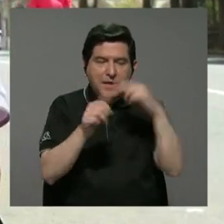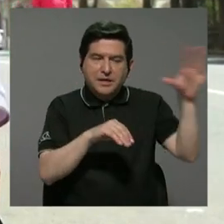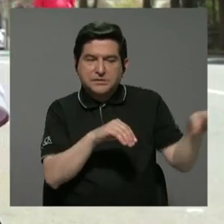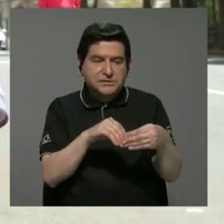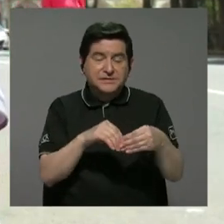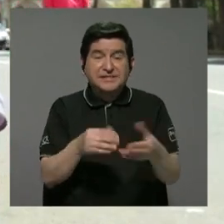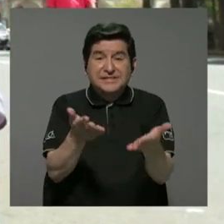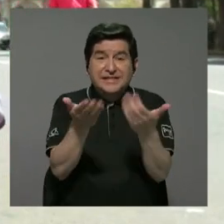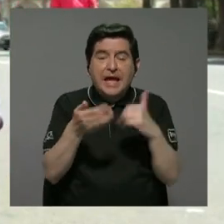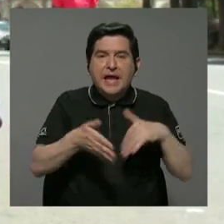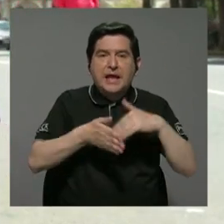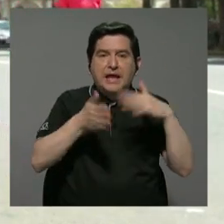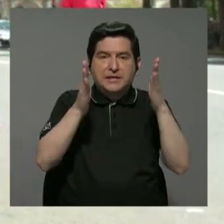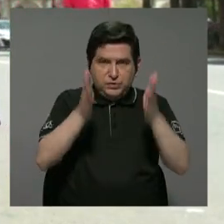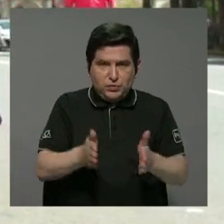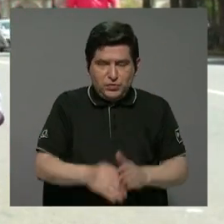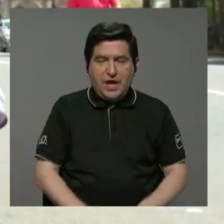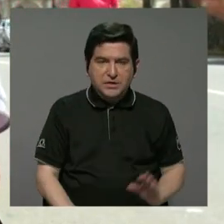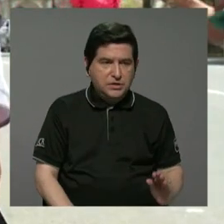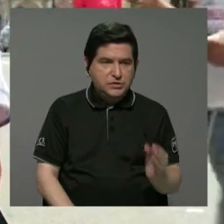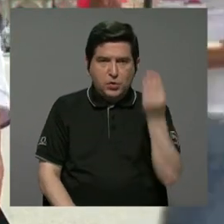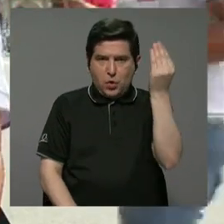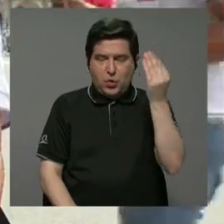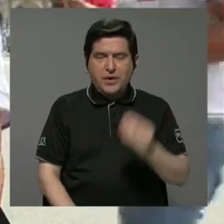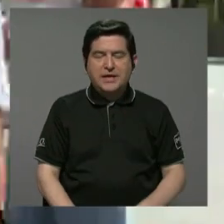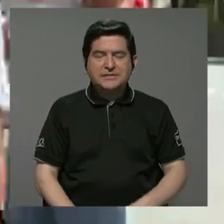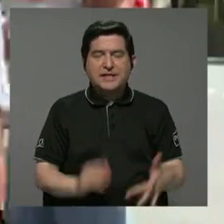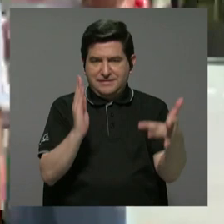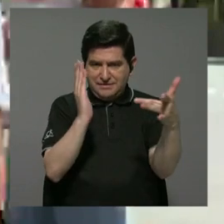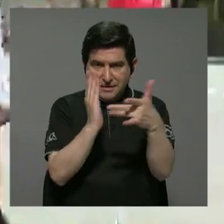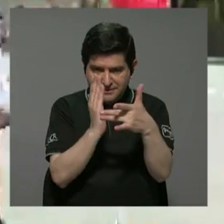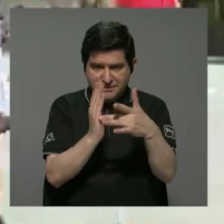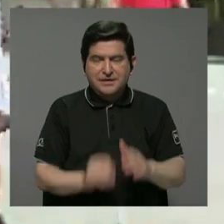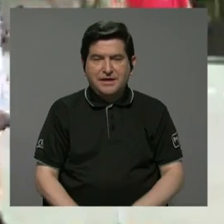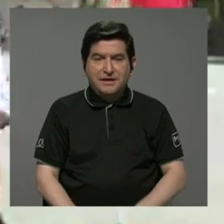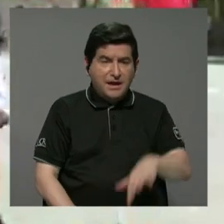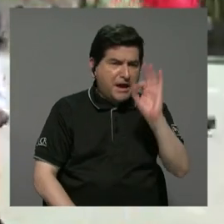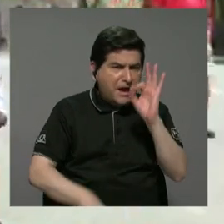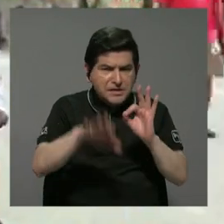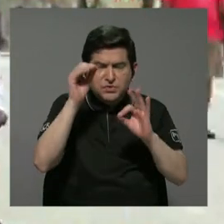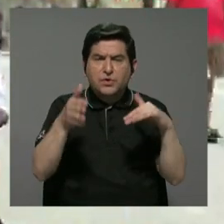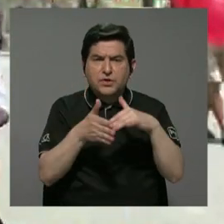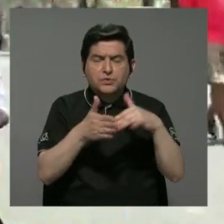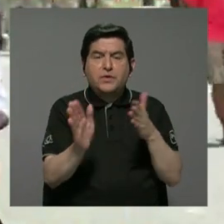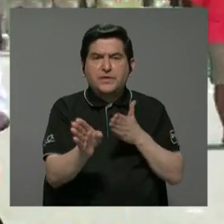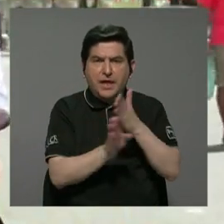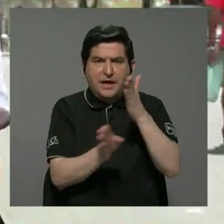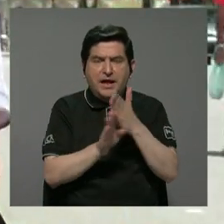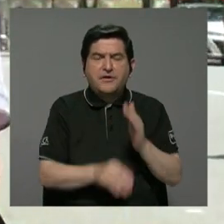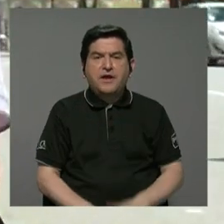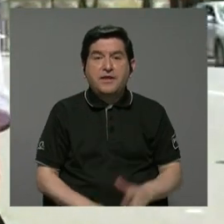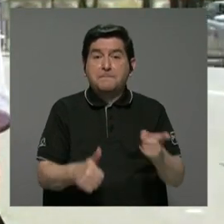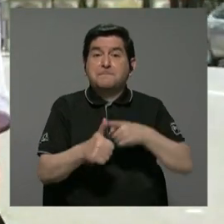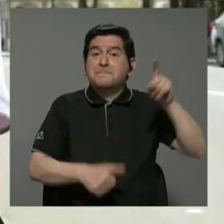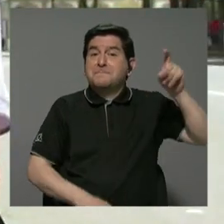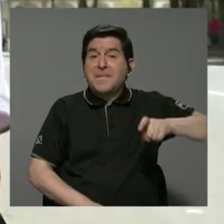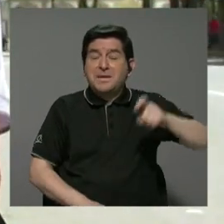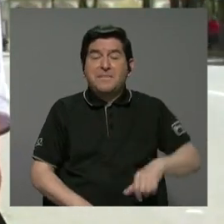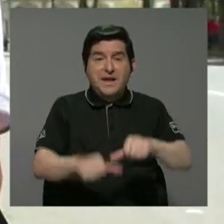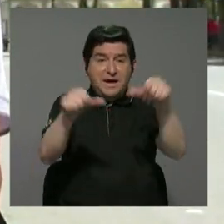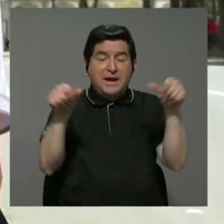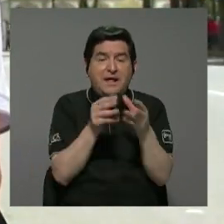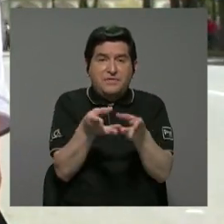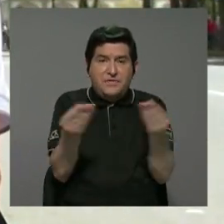porque queremos que los muchachos y muchachas que ingresan al instituto, que son seleccionados para estudiar carreras de primera necesidad en el